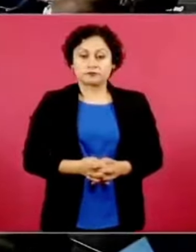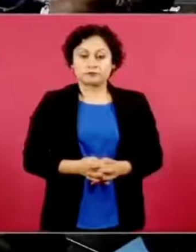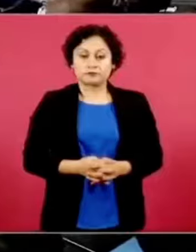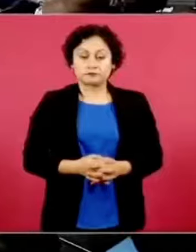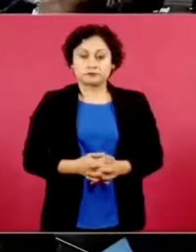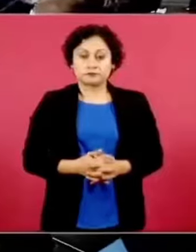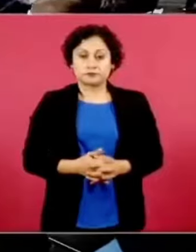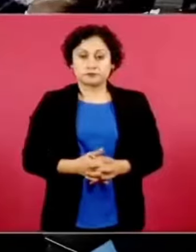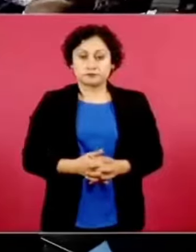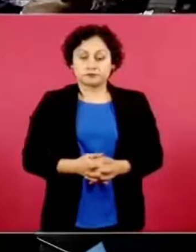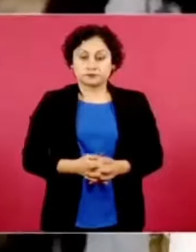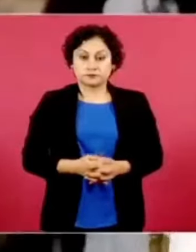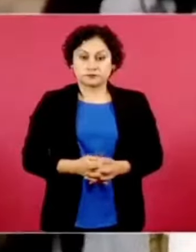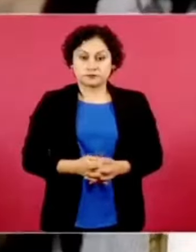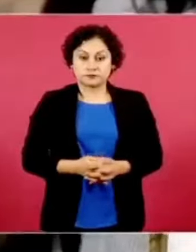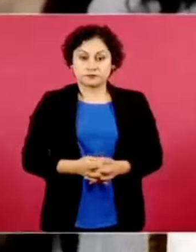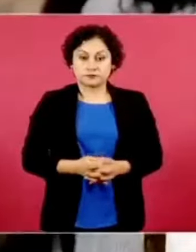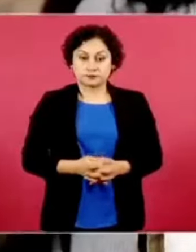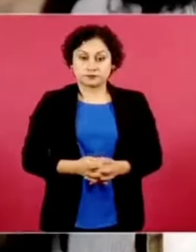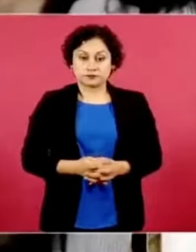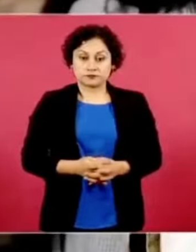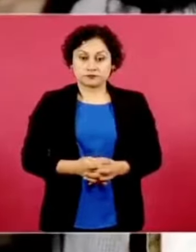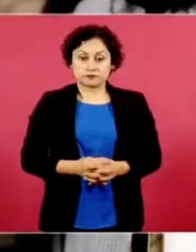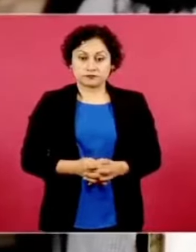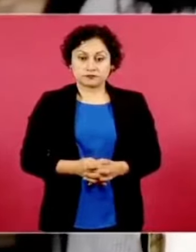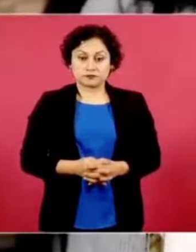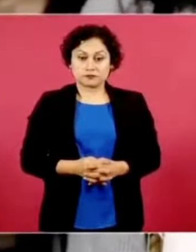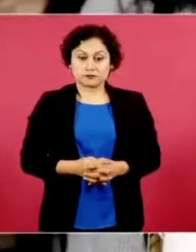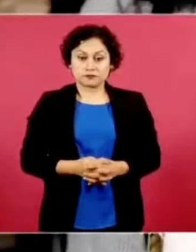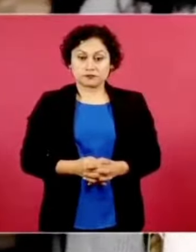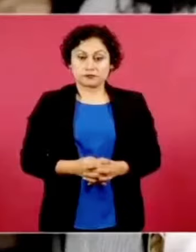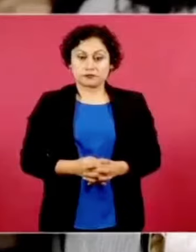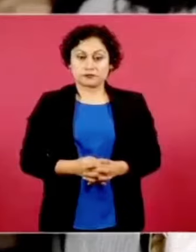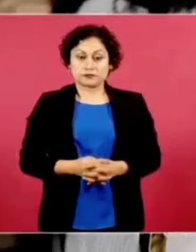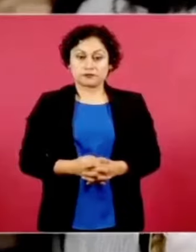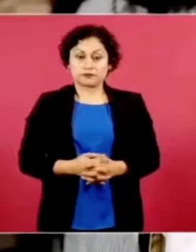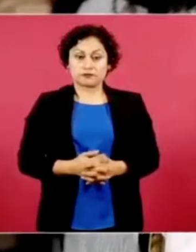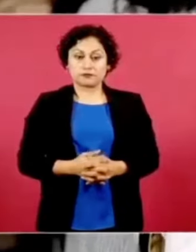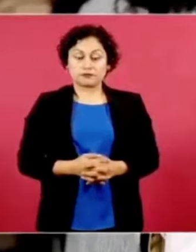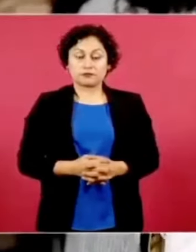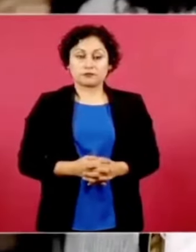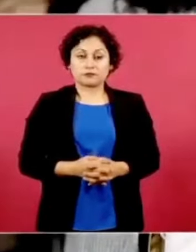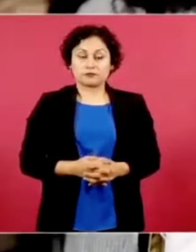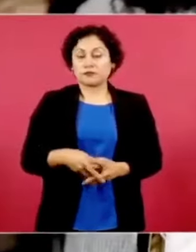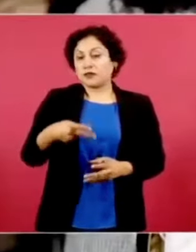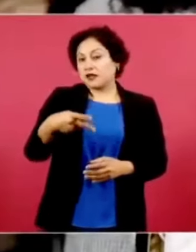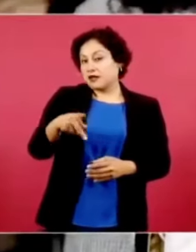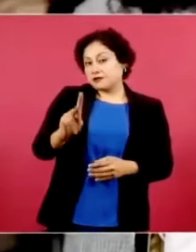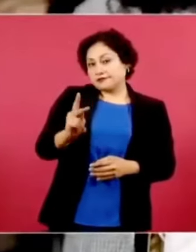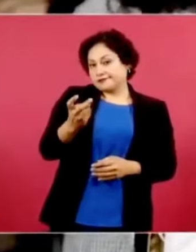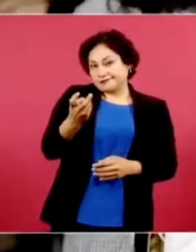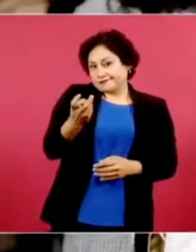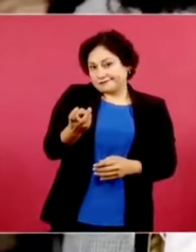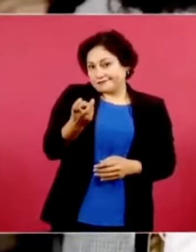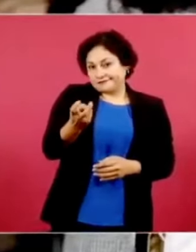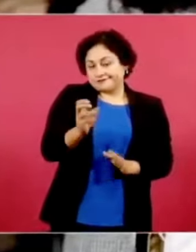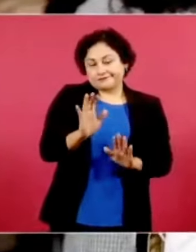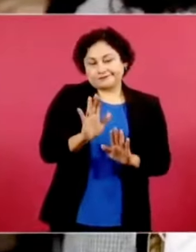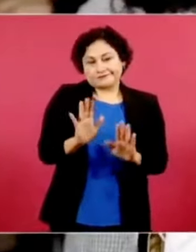sepan lo que los gobiernos pasados le hicieron a la nación. Son muchos temas que no. Pero eso sí, nos podemos meter ahí en. Es